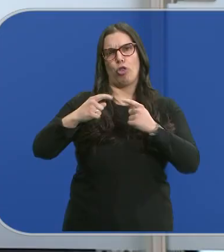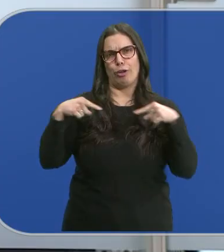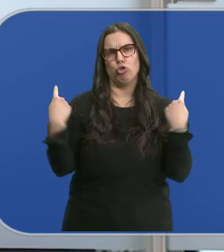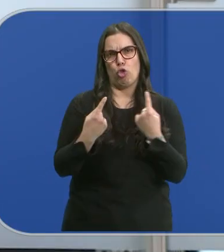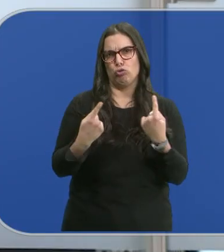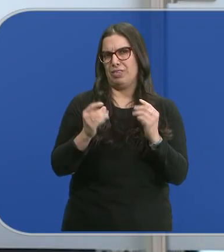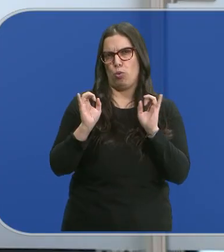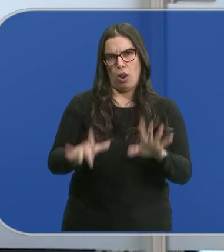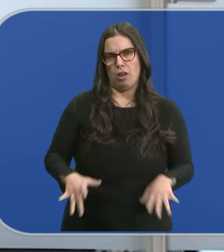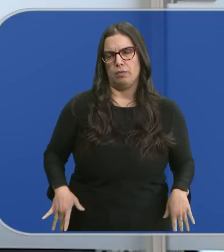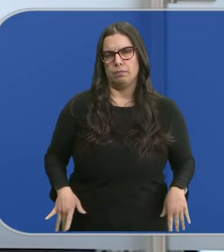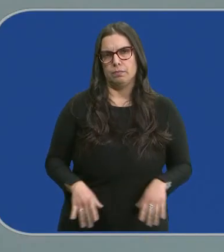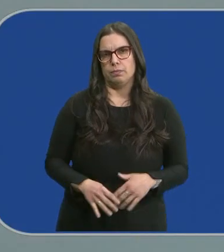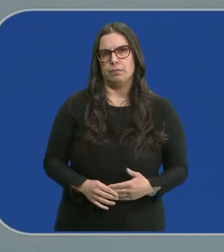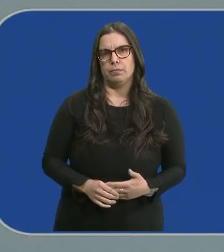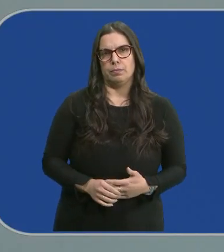entre todos.